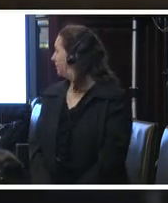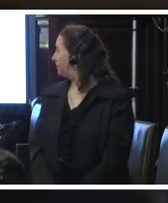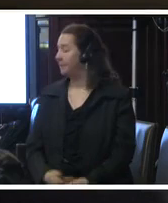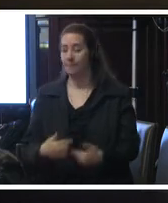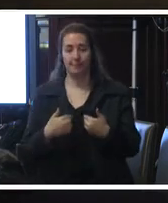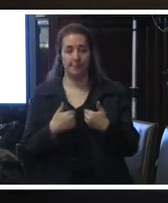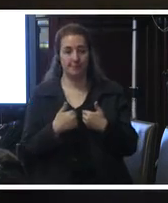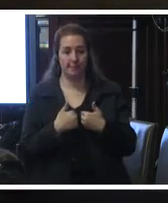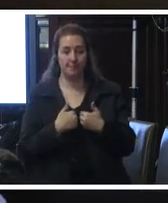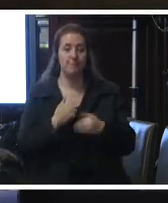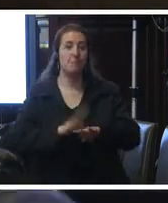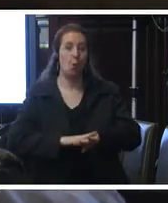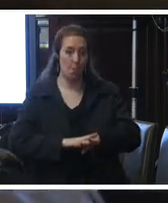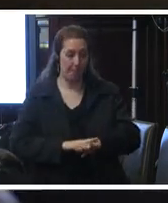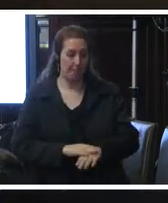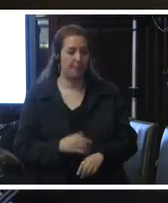Me first.